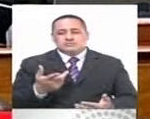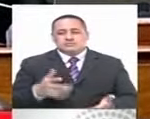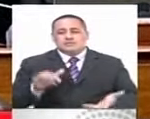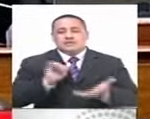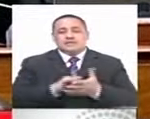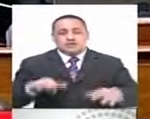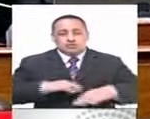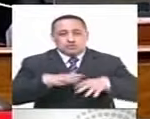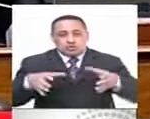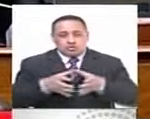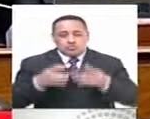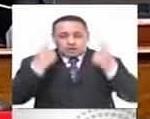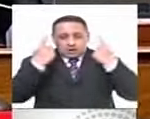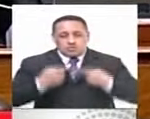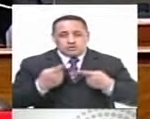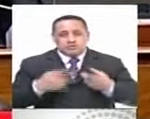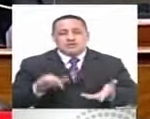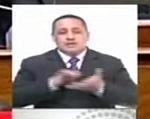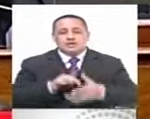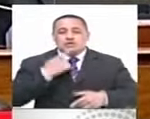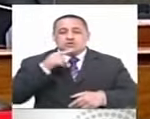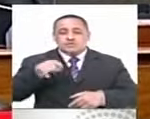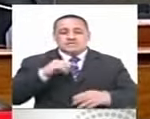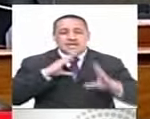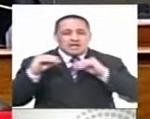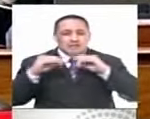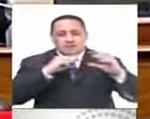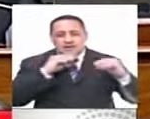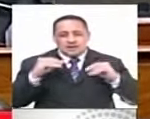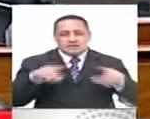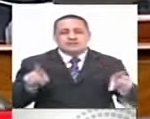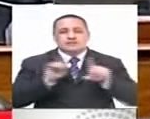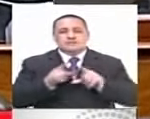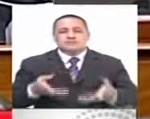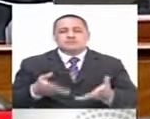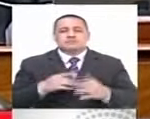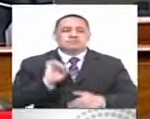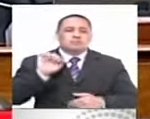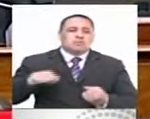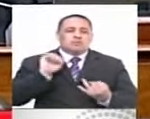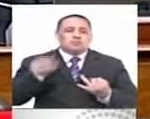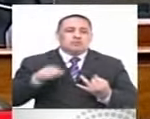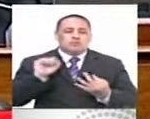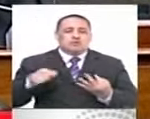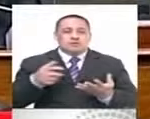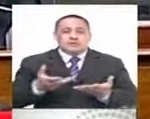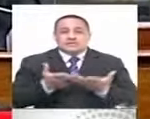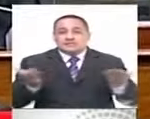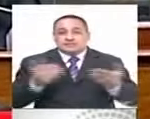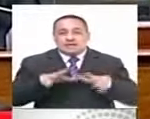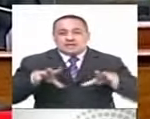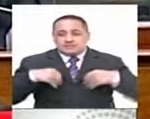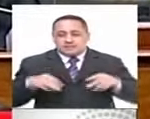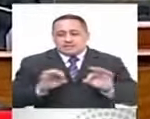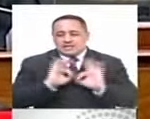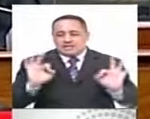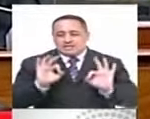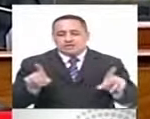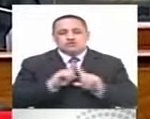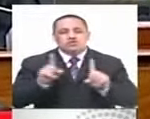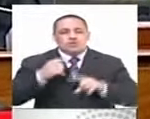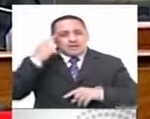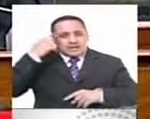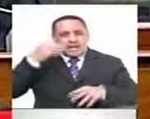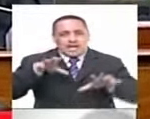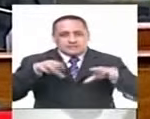que todas las bancadas coincidimos y usted estas conversaciones las pasó por alto, no las tomó en cuenta, no las